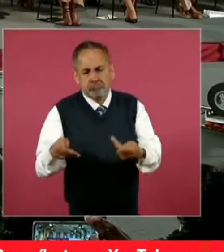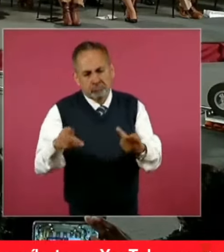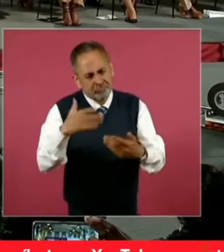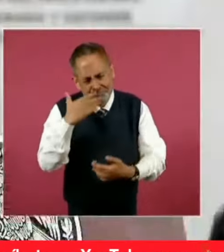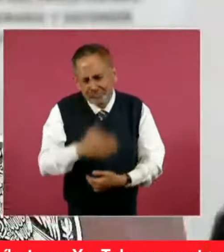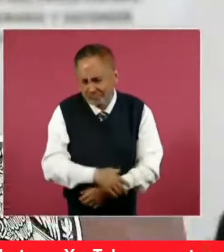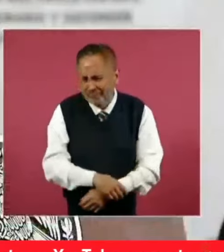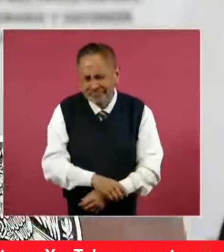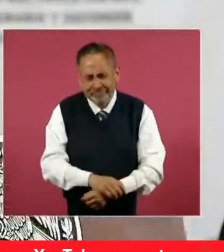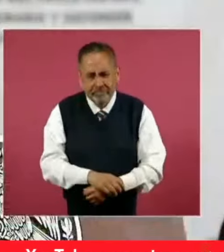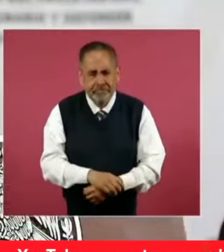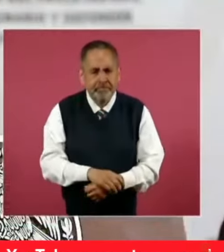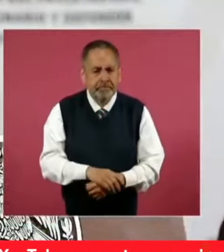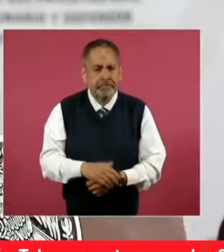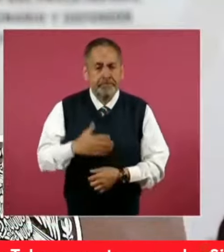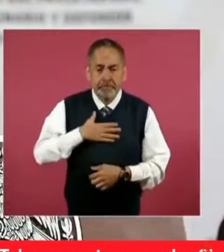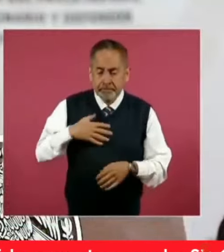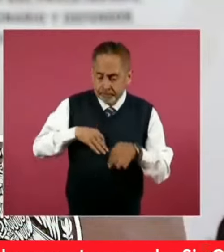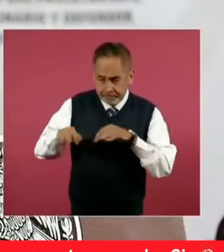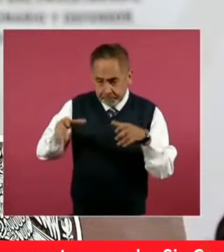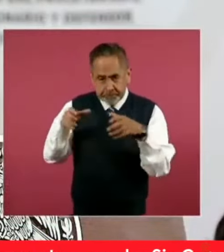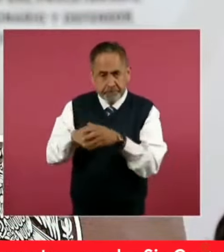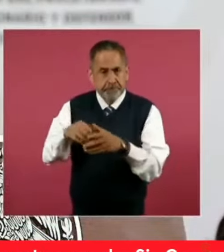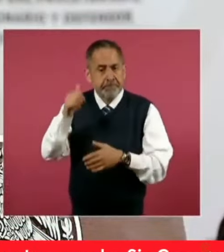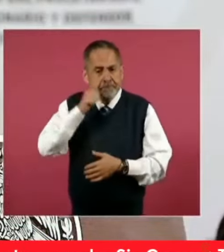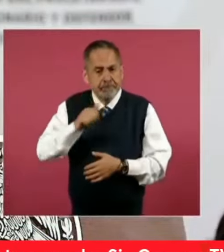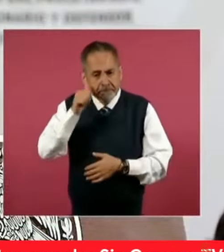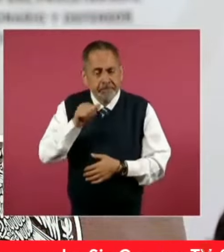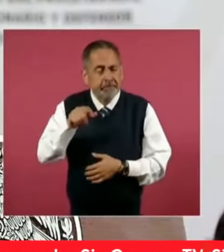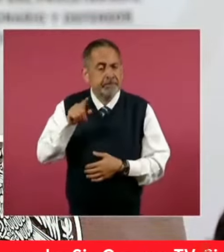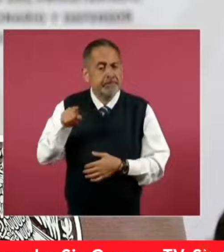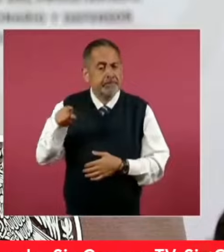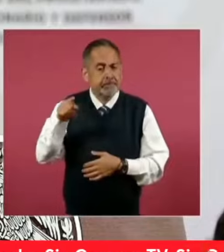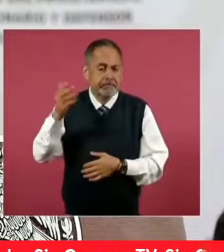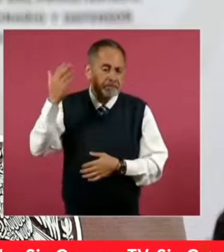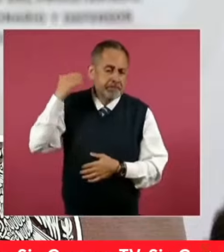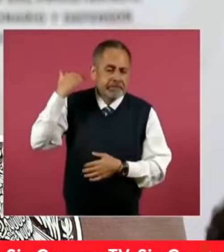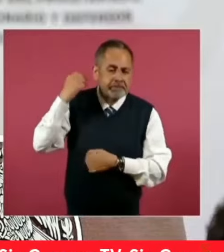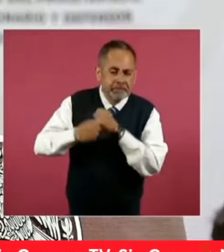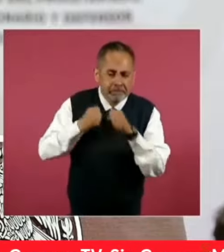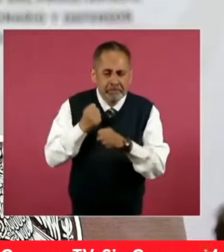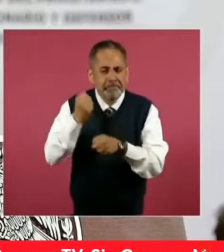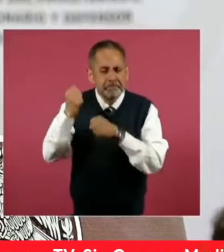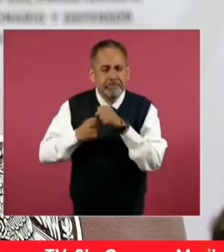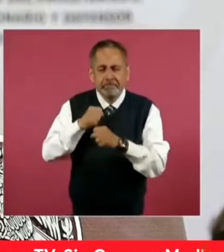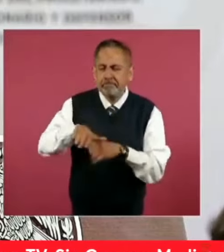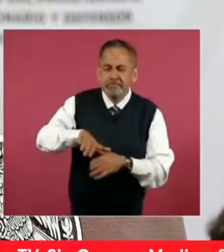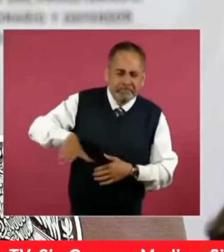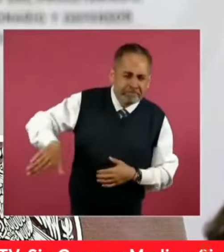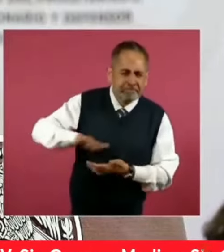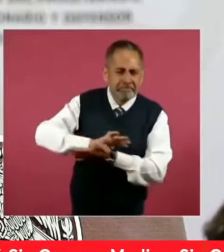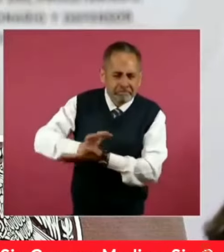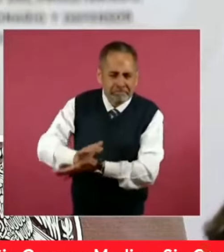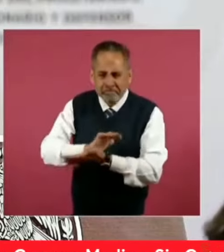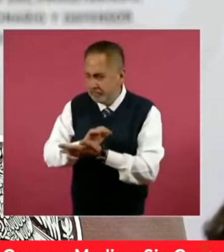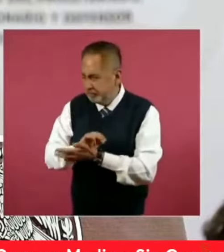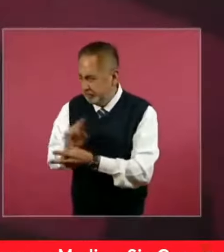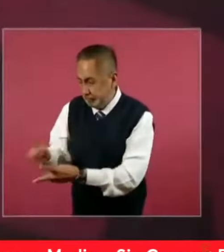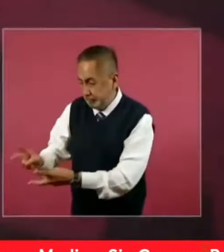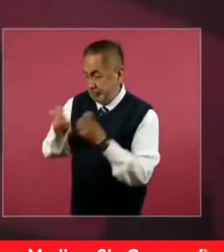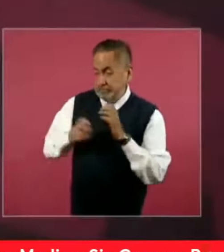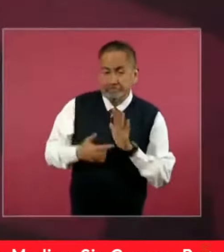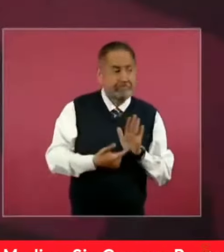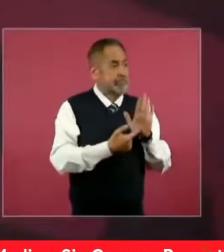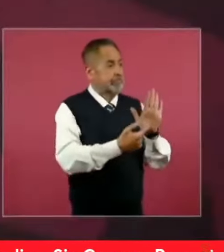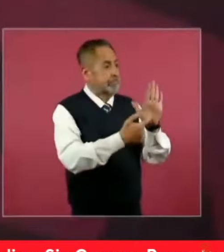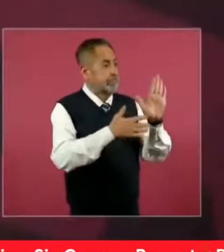en nuestro trabajo siempre ha habido casos de discriminación, siempre ha habido casos de plagio